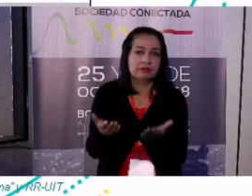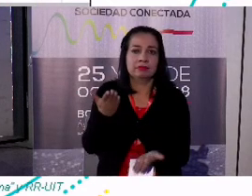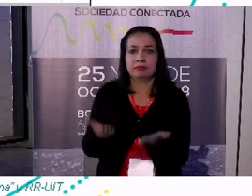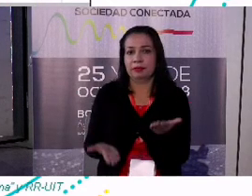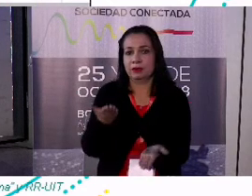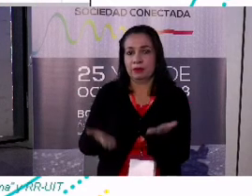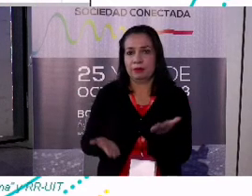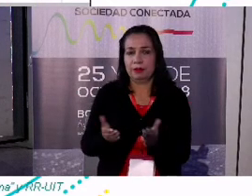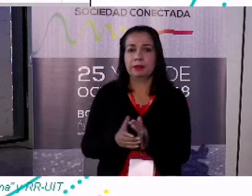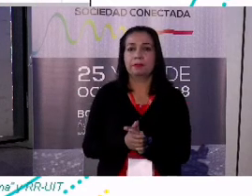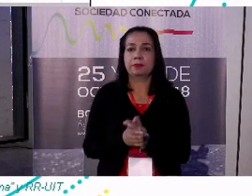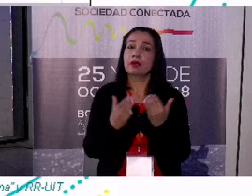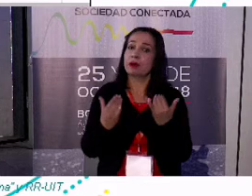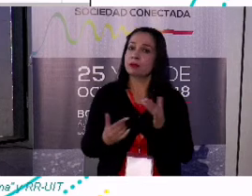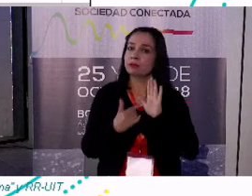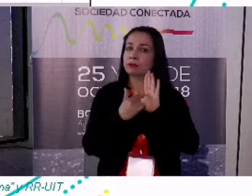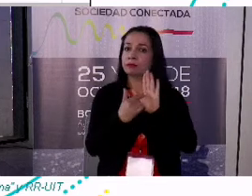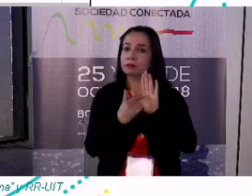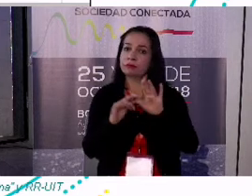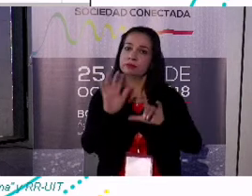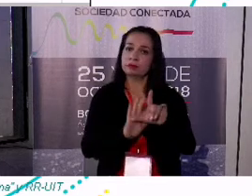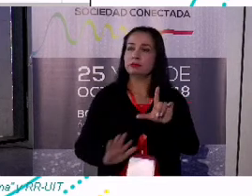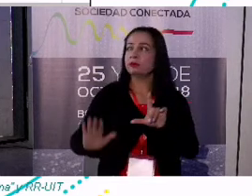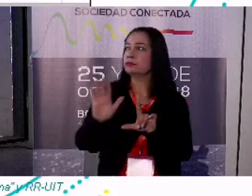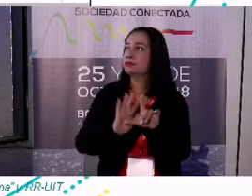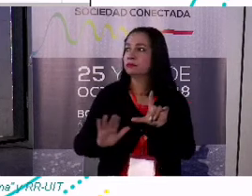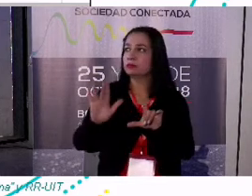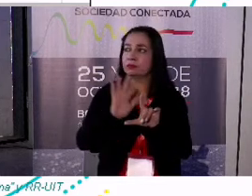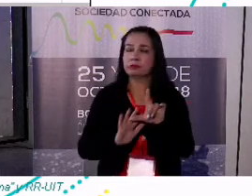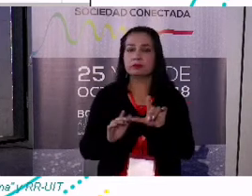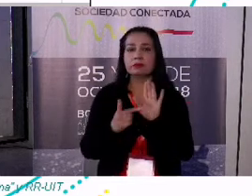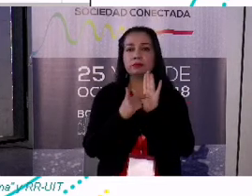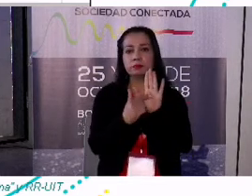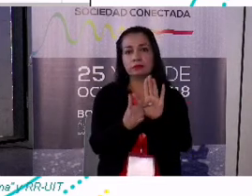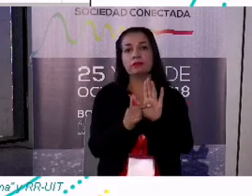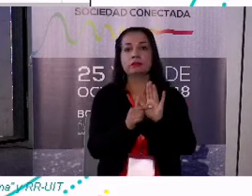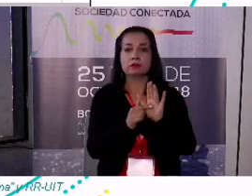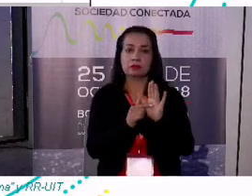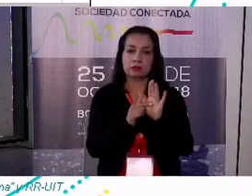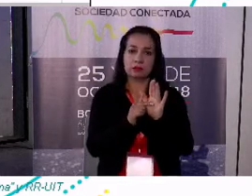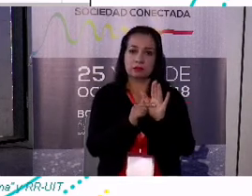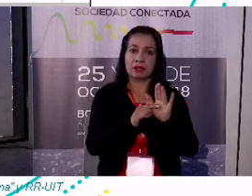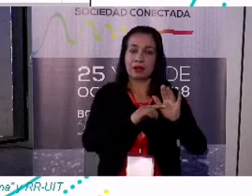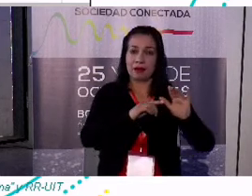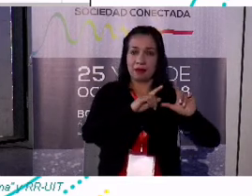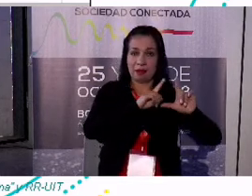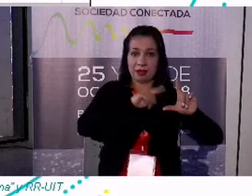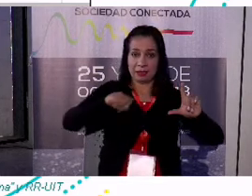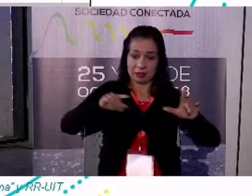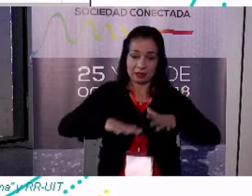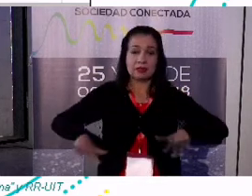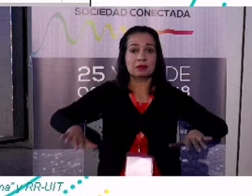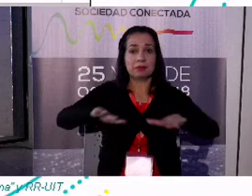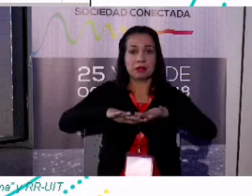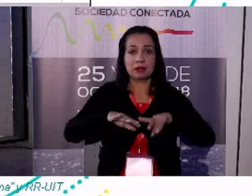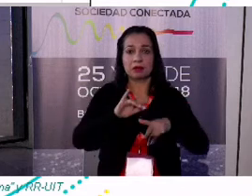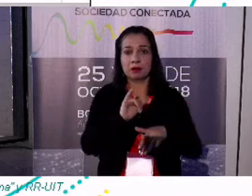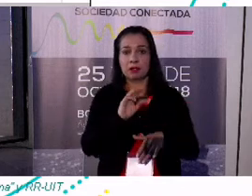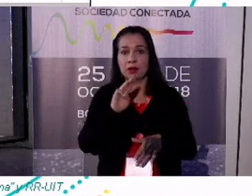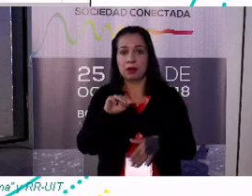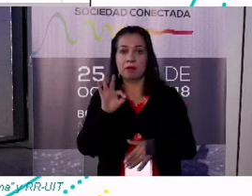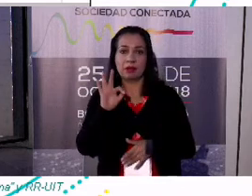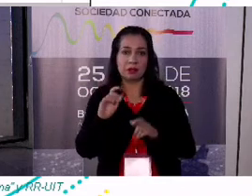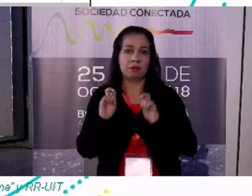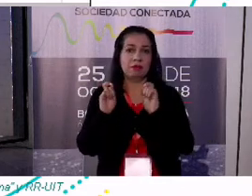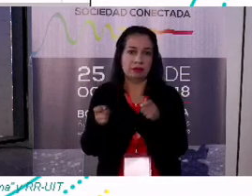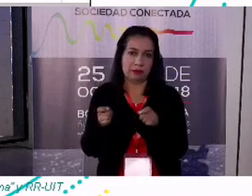eh les traí aquí este gráfico que muestra el el espectro imt asignado versus el máximo que se puede asignar